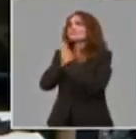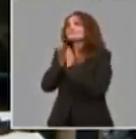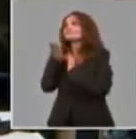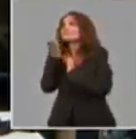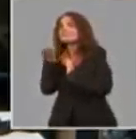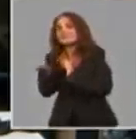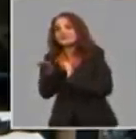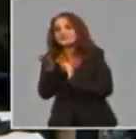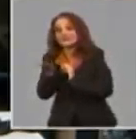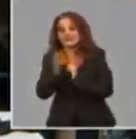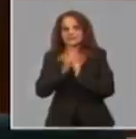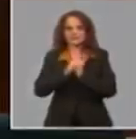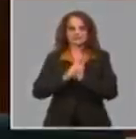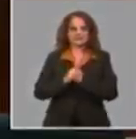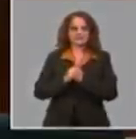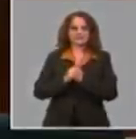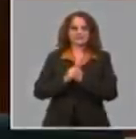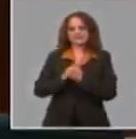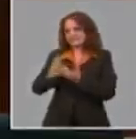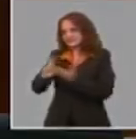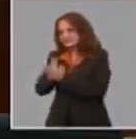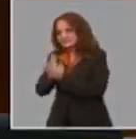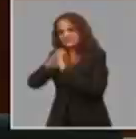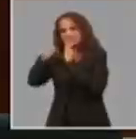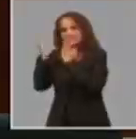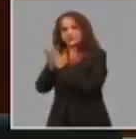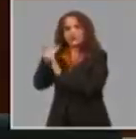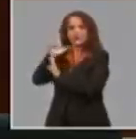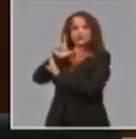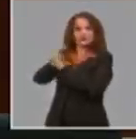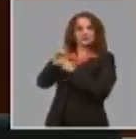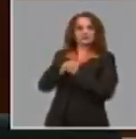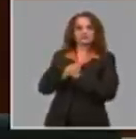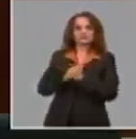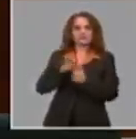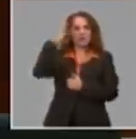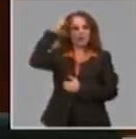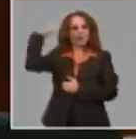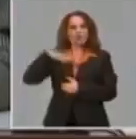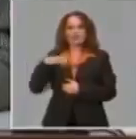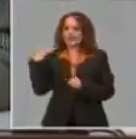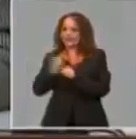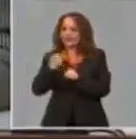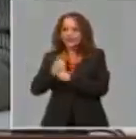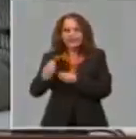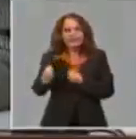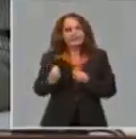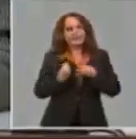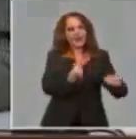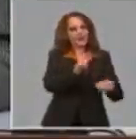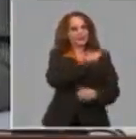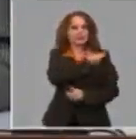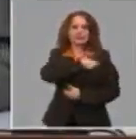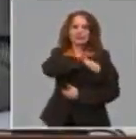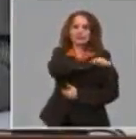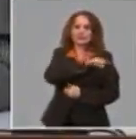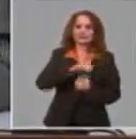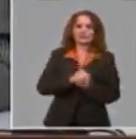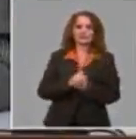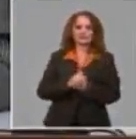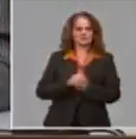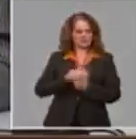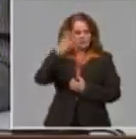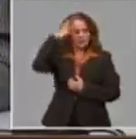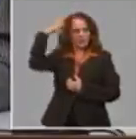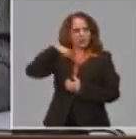población a la que nosotros debemos nosotros de medem a alejandra es el accionista desde miami desde aquí en